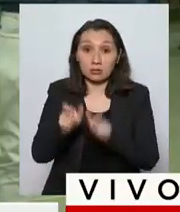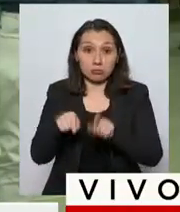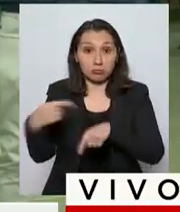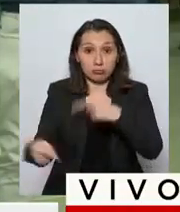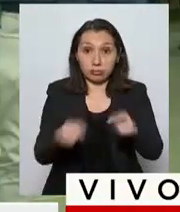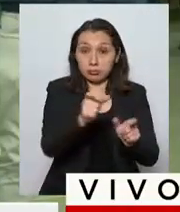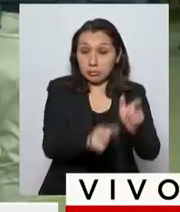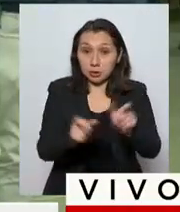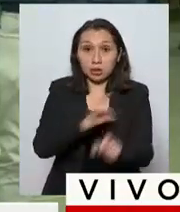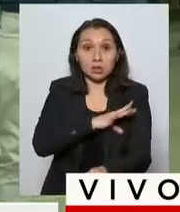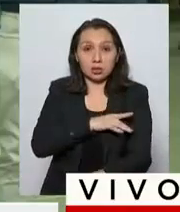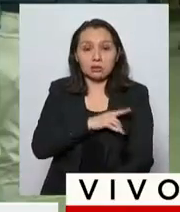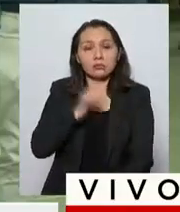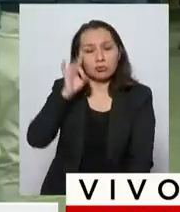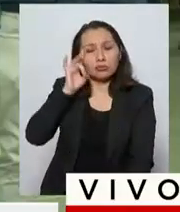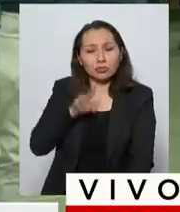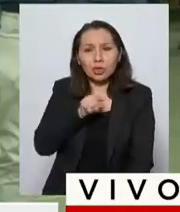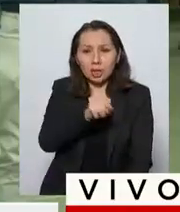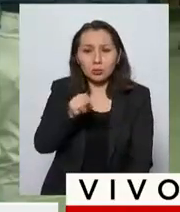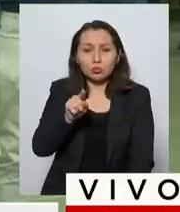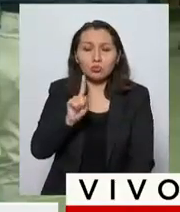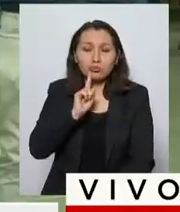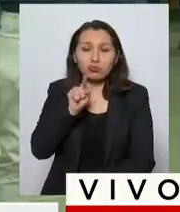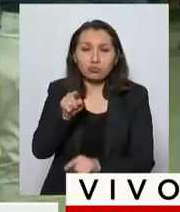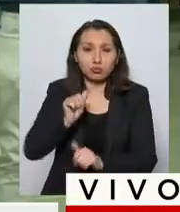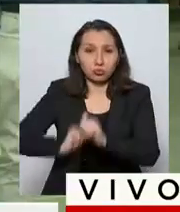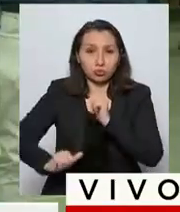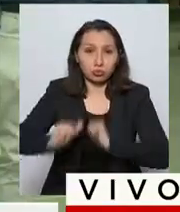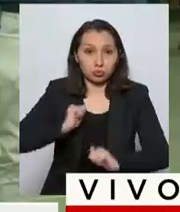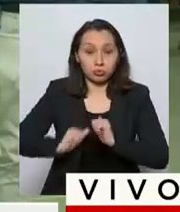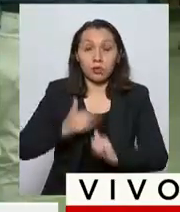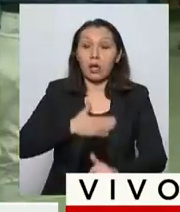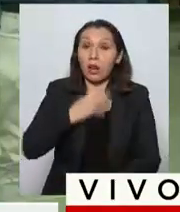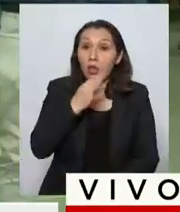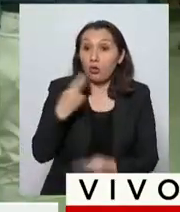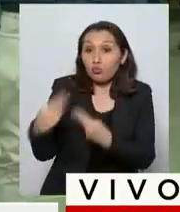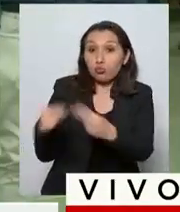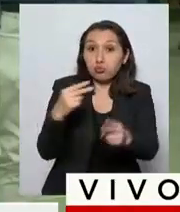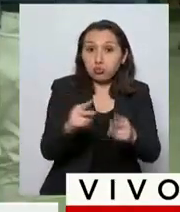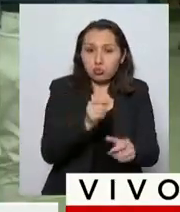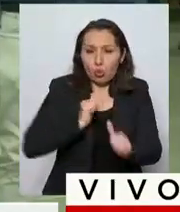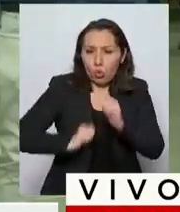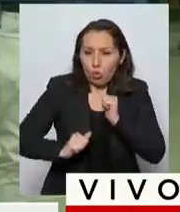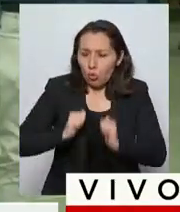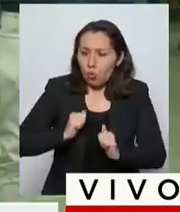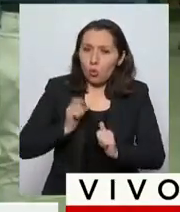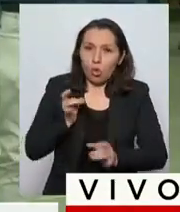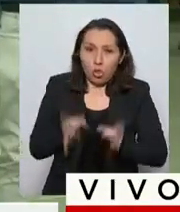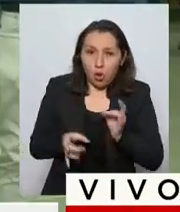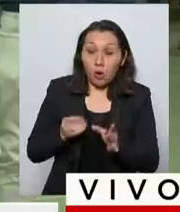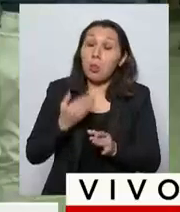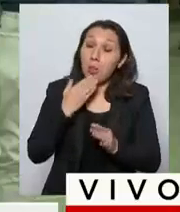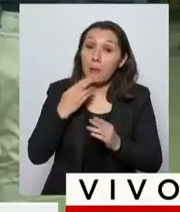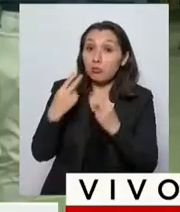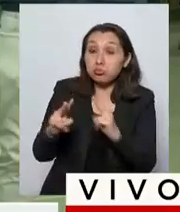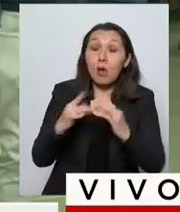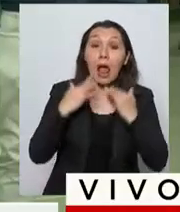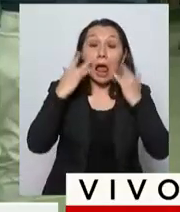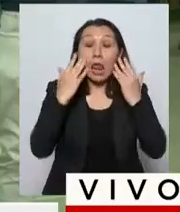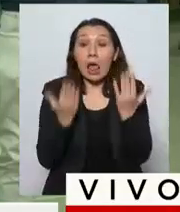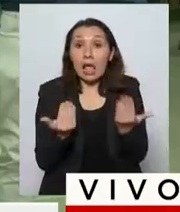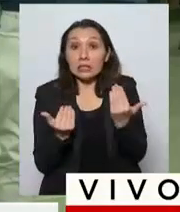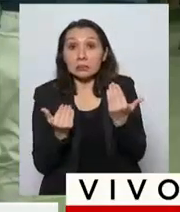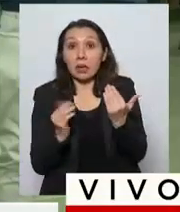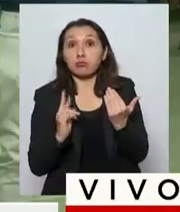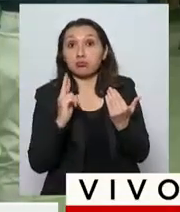compatriotas, sabemos lo que están sufriendo. Y quiero decirles que sus dolores, sus sufrimientos, pero también sus alegrías y sus